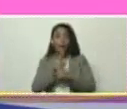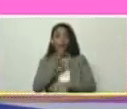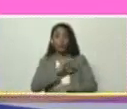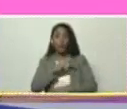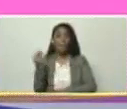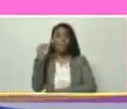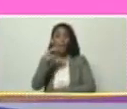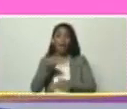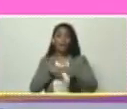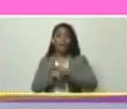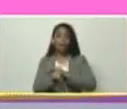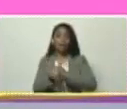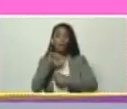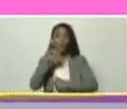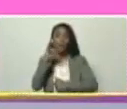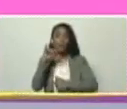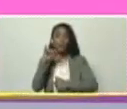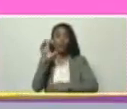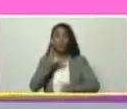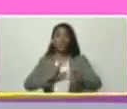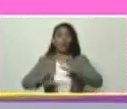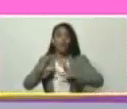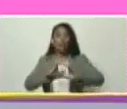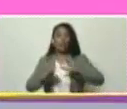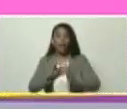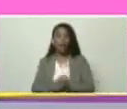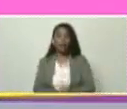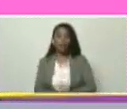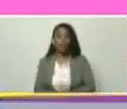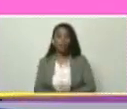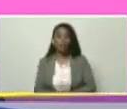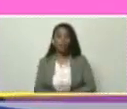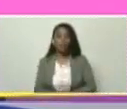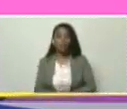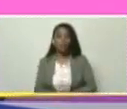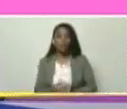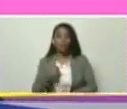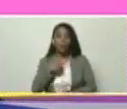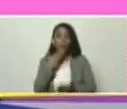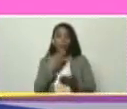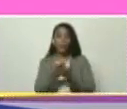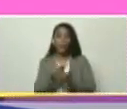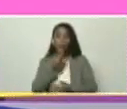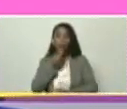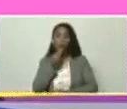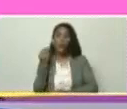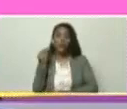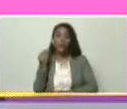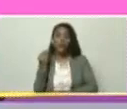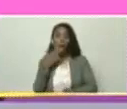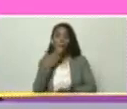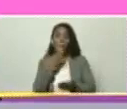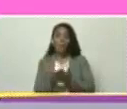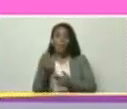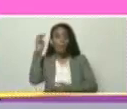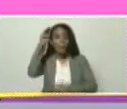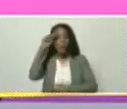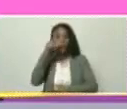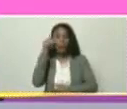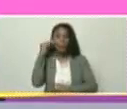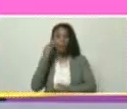más acceso a información científica. Yo les pido a la juventud y les pido a los maestros, a las